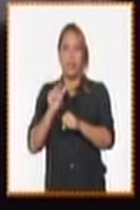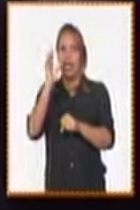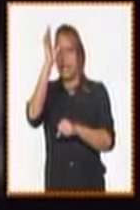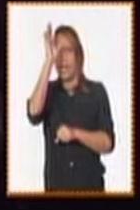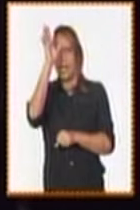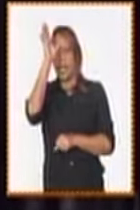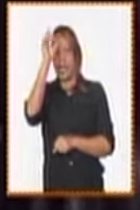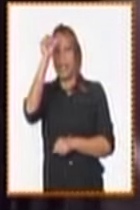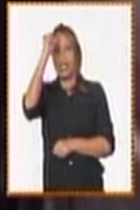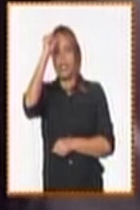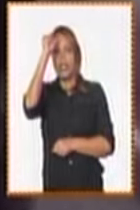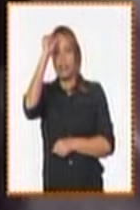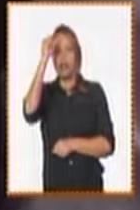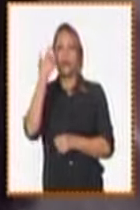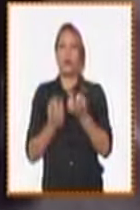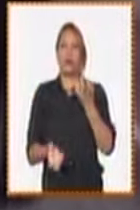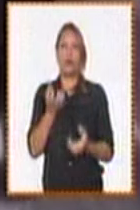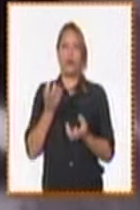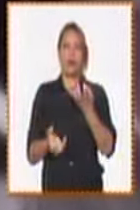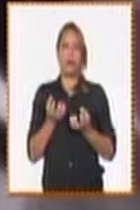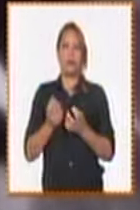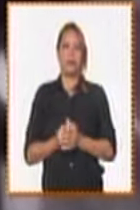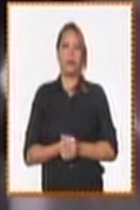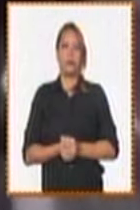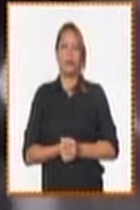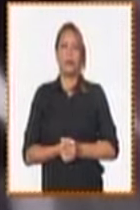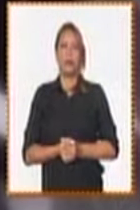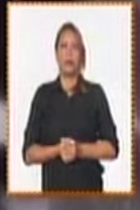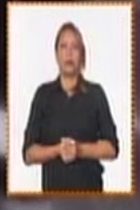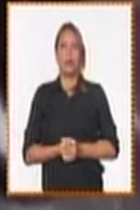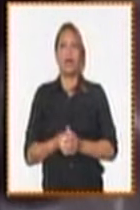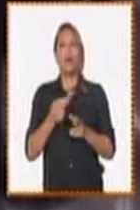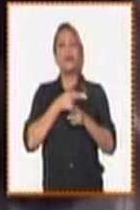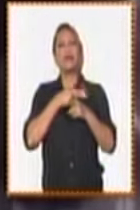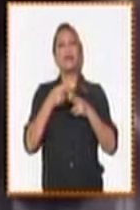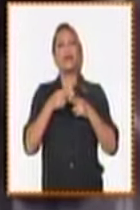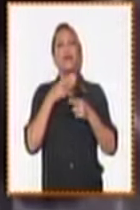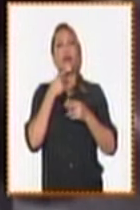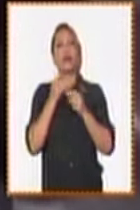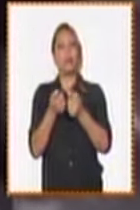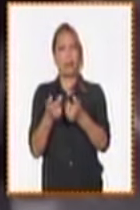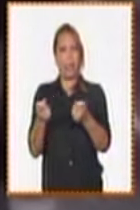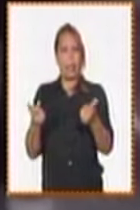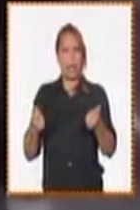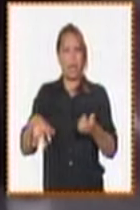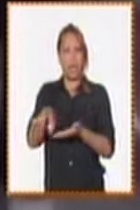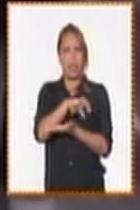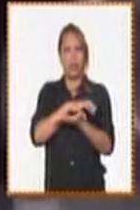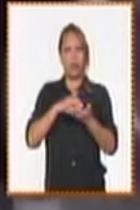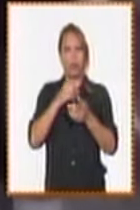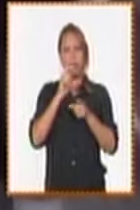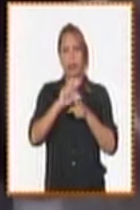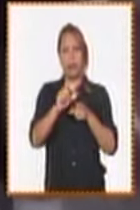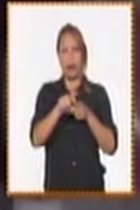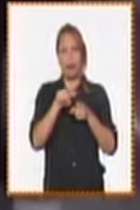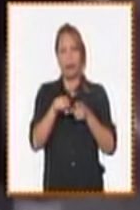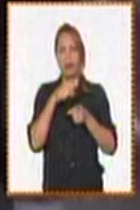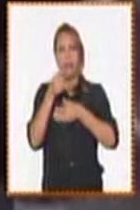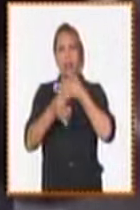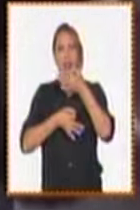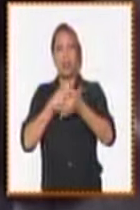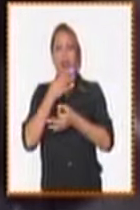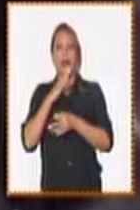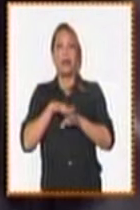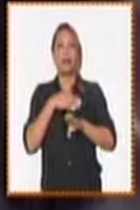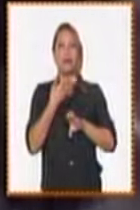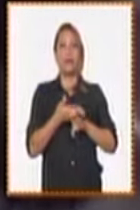Cuenta una leyenda muy difundida por toda esta región y fundamentalmente en la zona rural, que después serán los patriotas